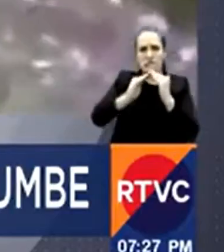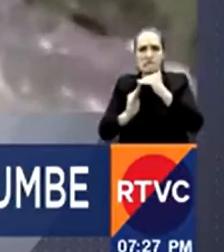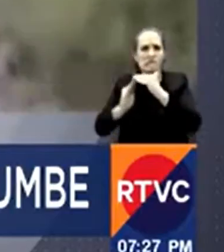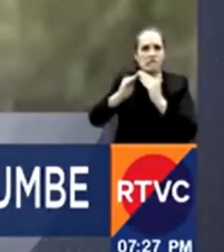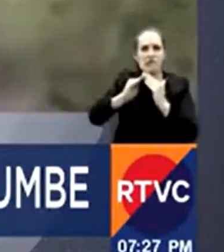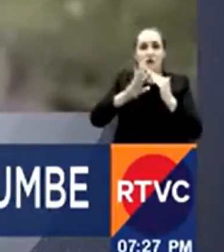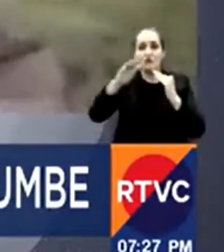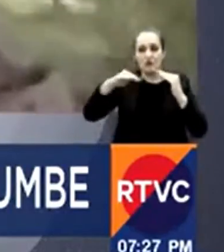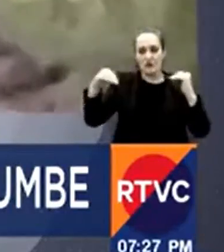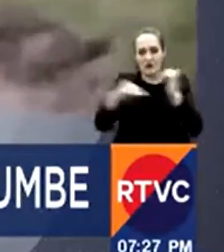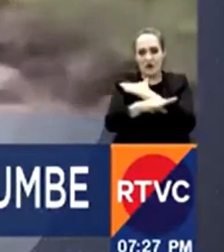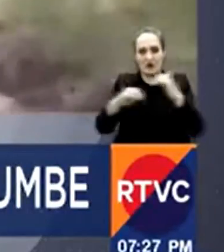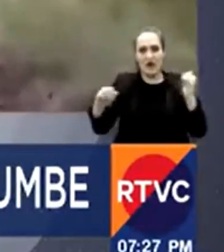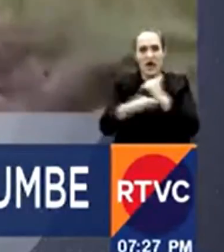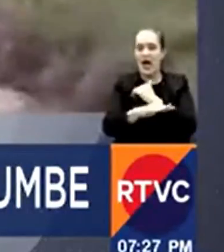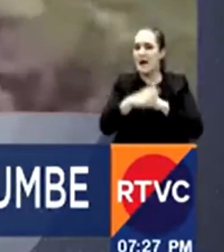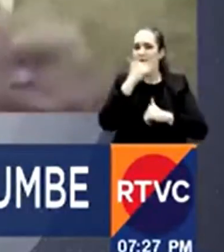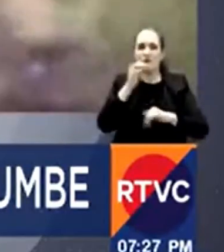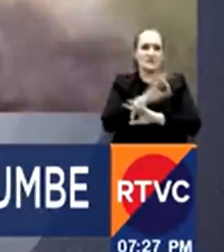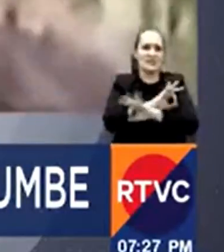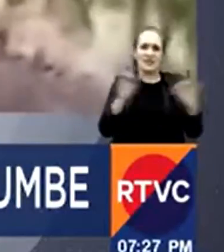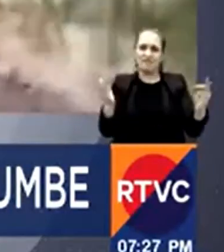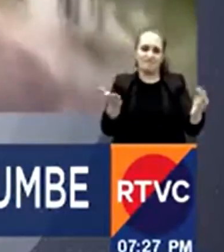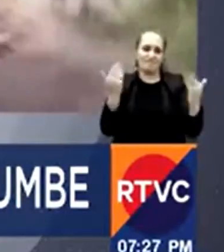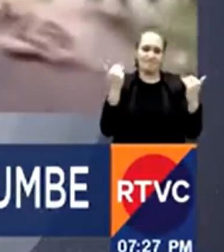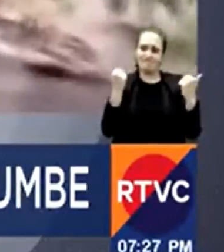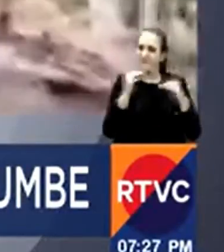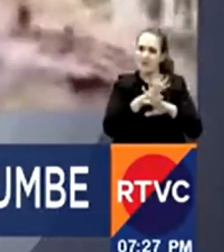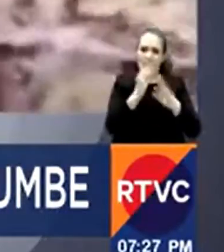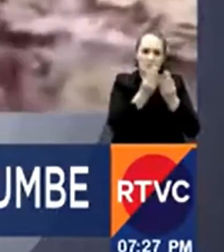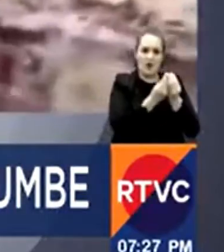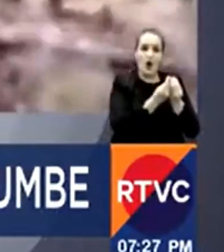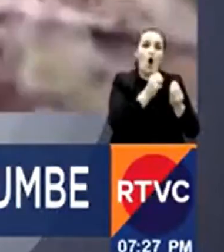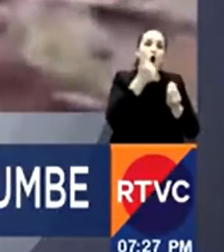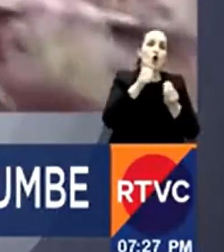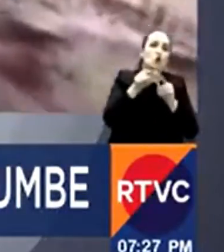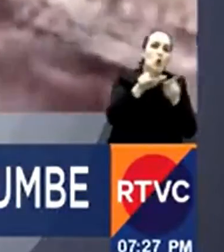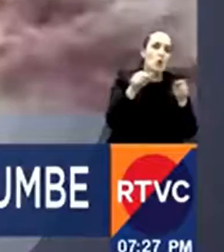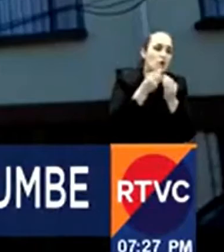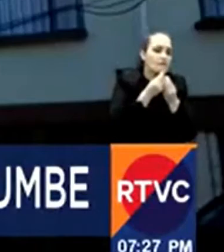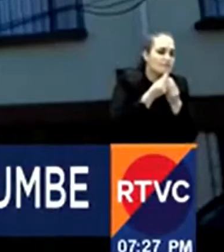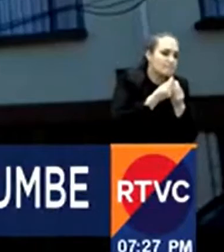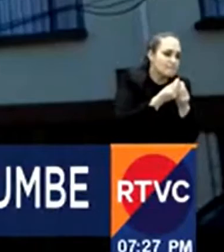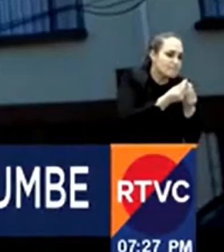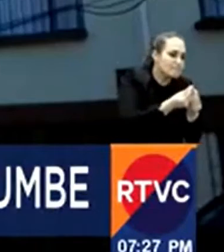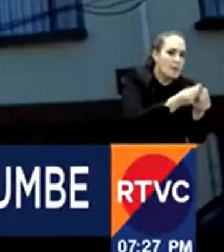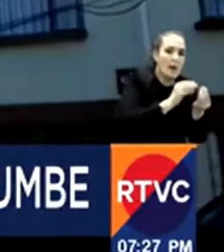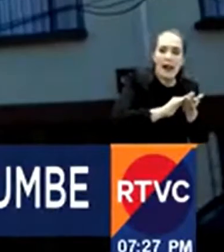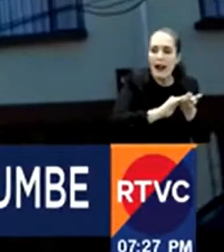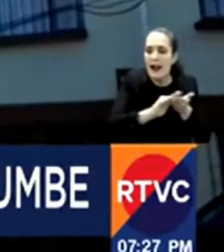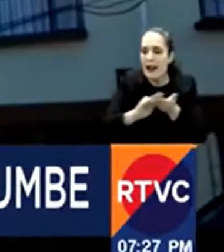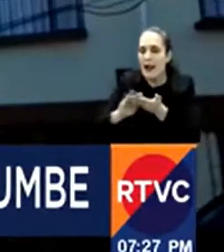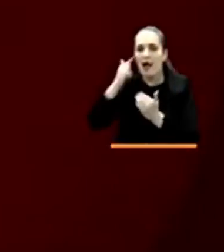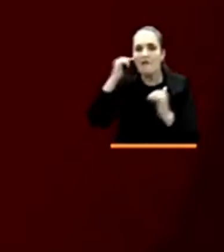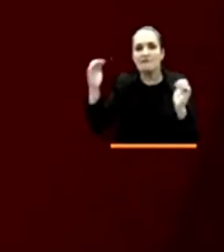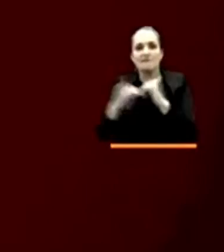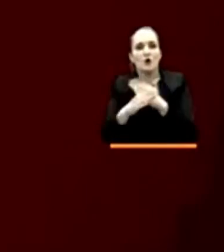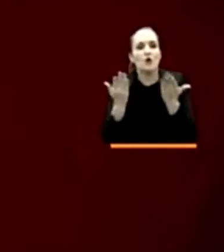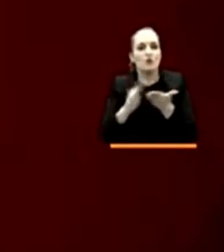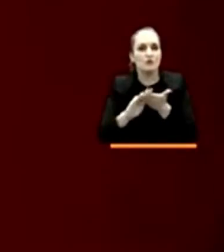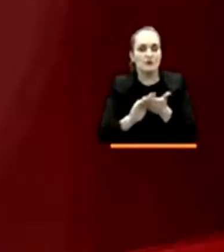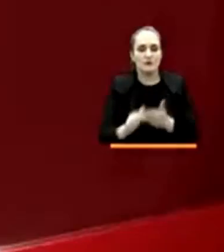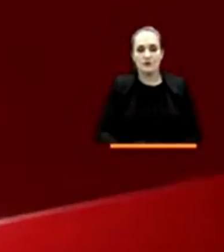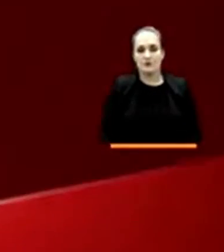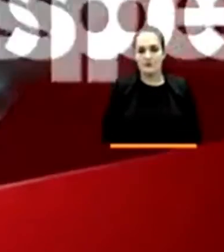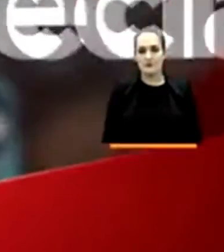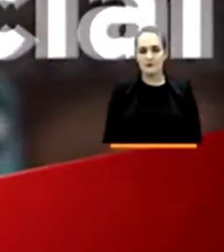que comunica con 2 veredas más. Por el momento se habilitó un sendero peatonal mientras se intenta organizar la vía para vehículos.